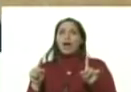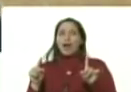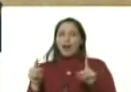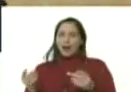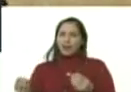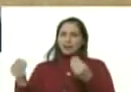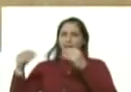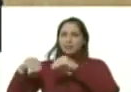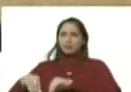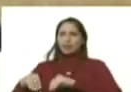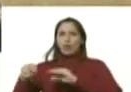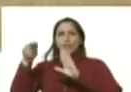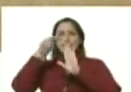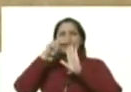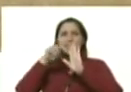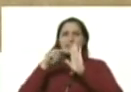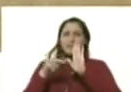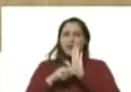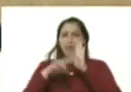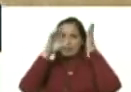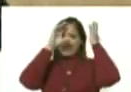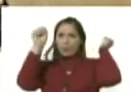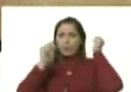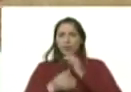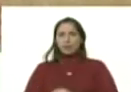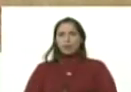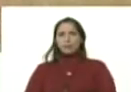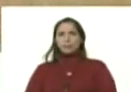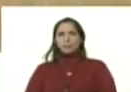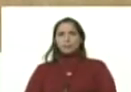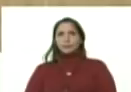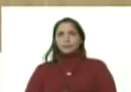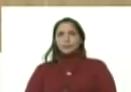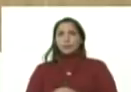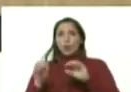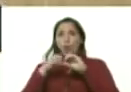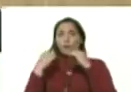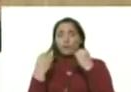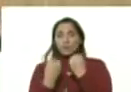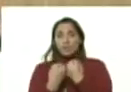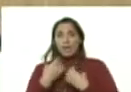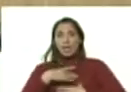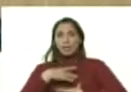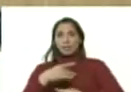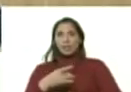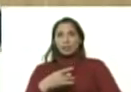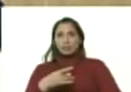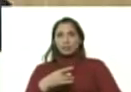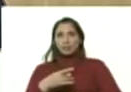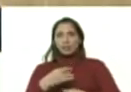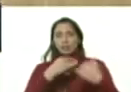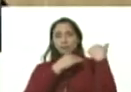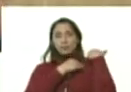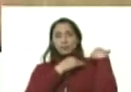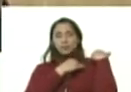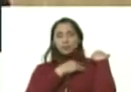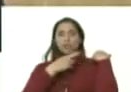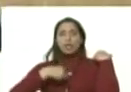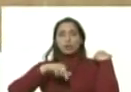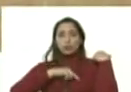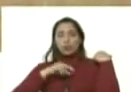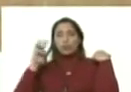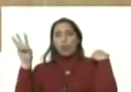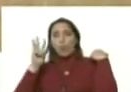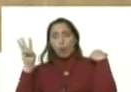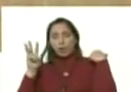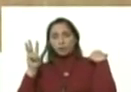de embajadas, de la relación diplomática convencional, con una oficina de intereses que nos representara tanto a nosotros en Washington como